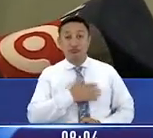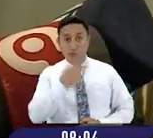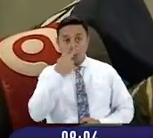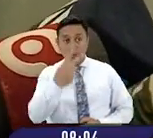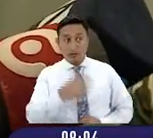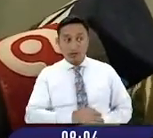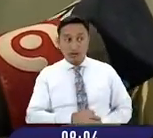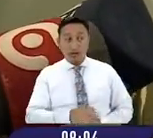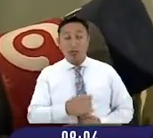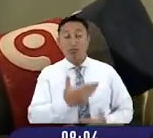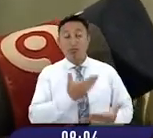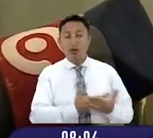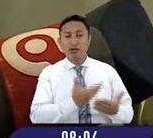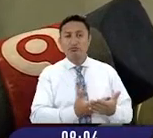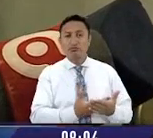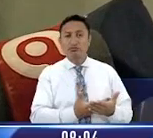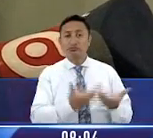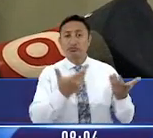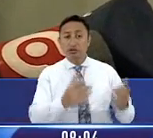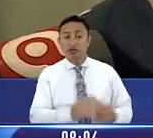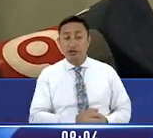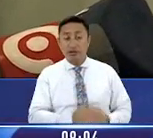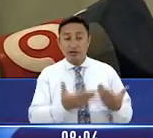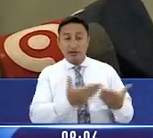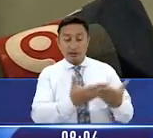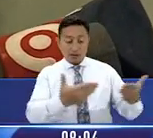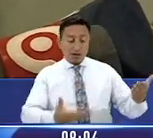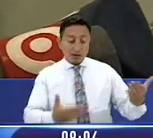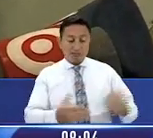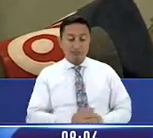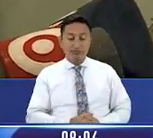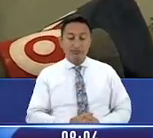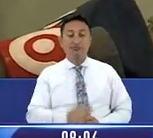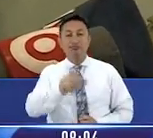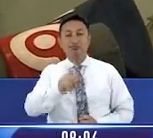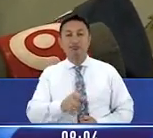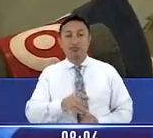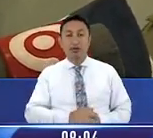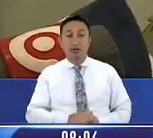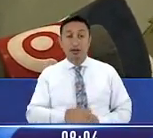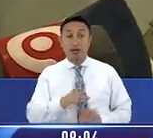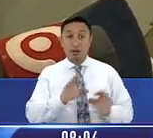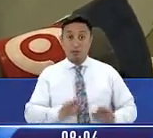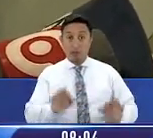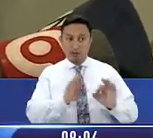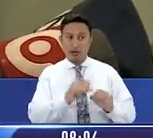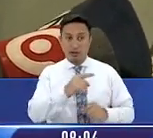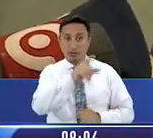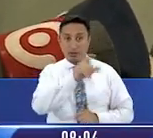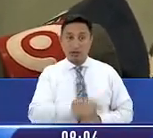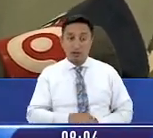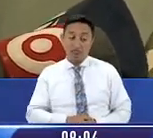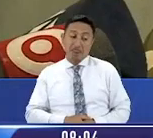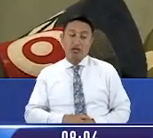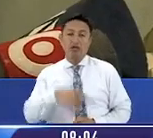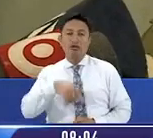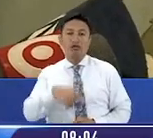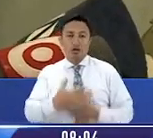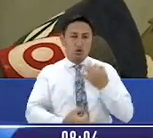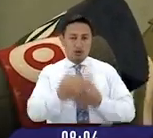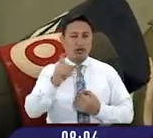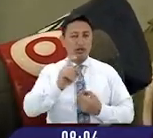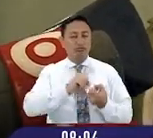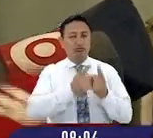son las pruebas, los elementos, las omisiones, que eso es muy importante también. Si queremos cambiar a la justicia debemos empezar por